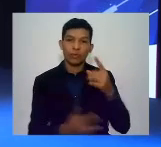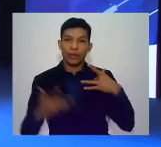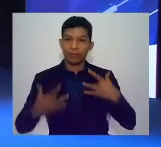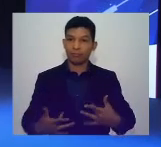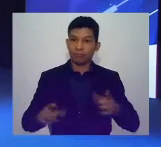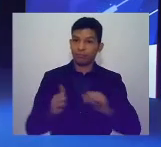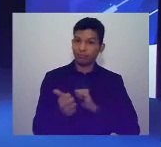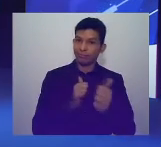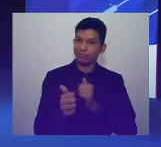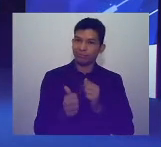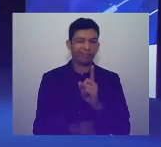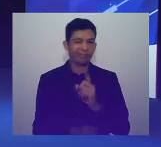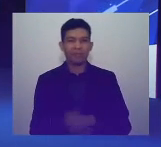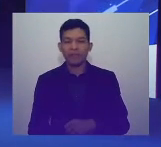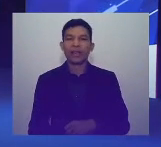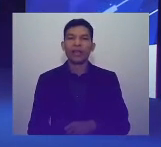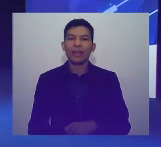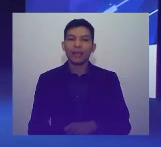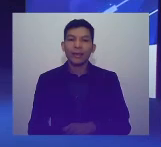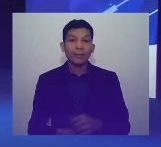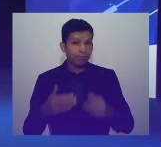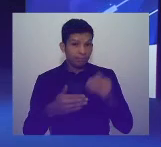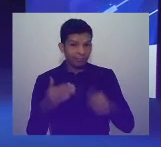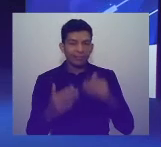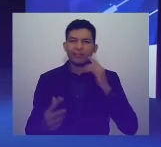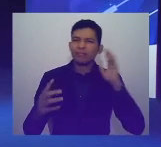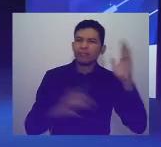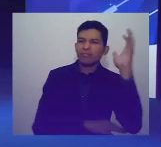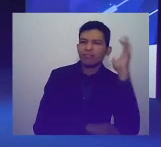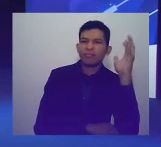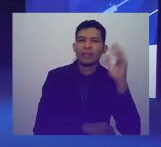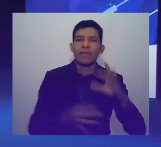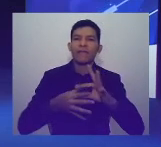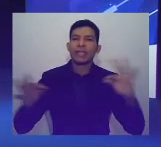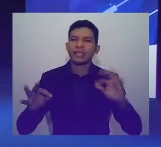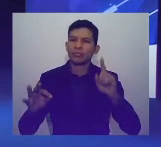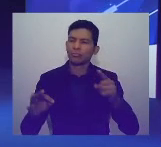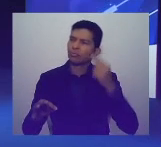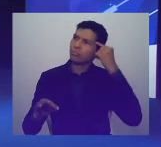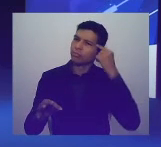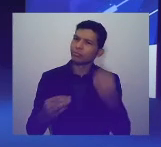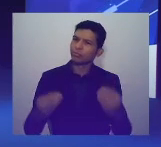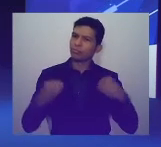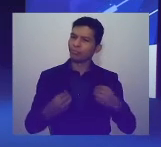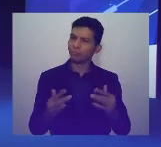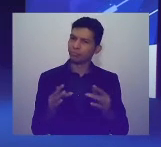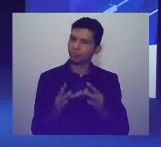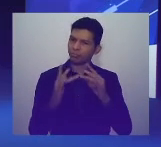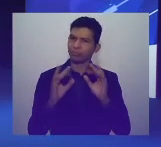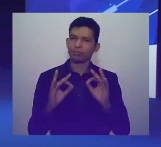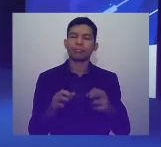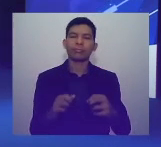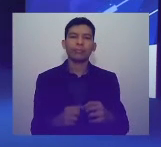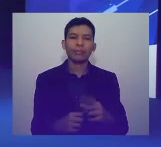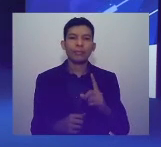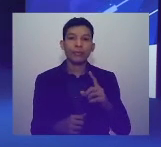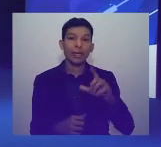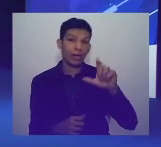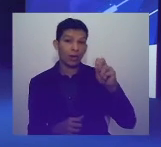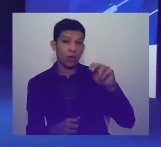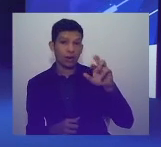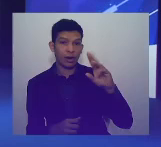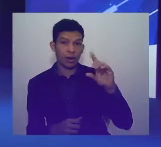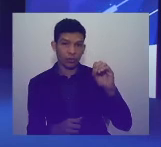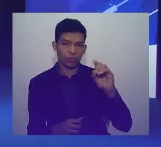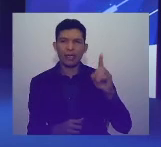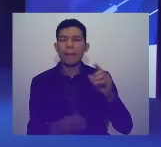se llama Ingeniería e Innovación en la Salud y el Deporte. ¿Ok? Entonces vamos a iniciar esta charla con una